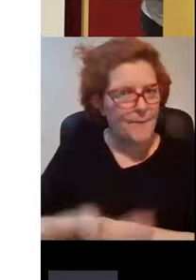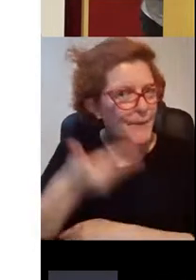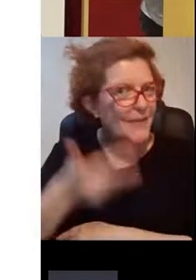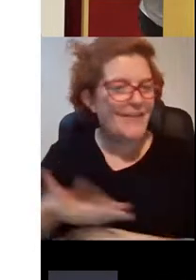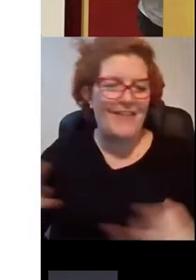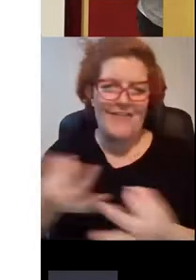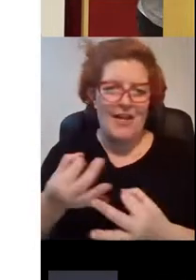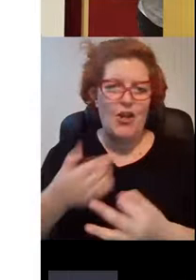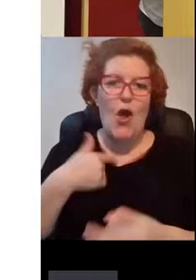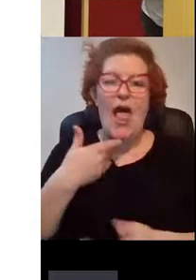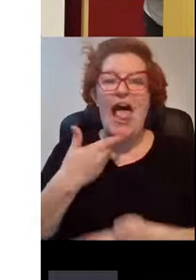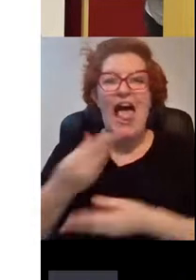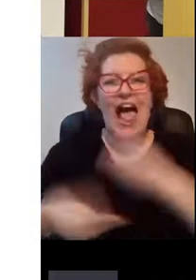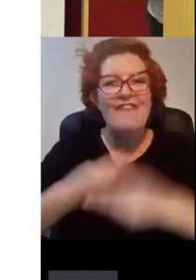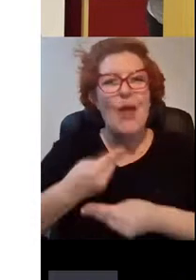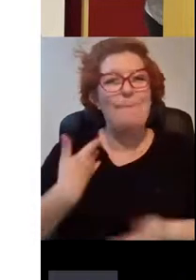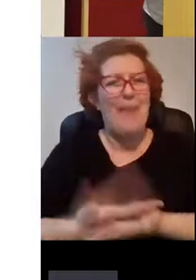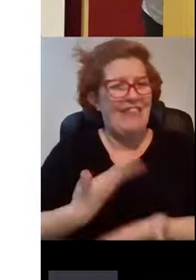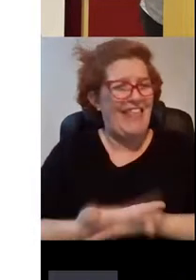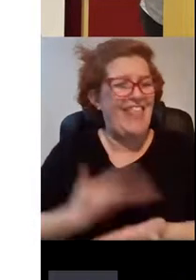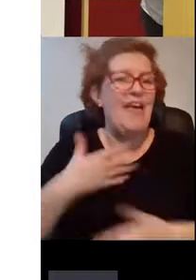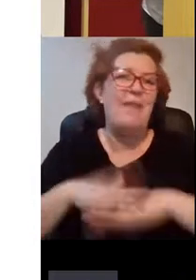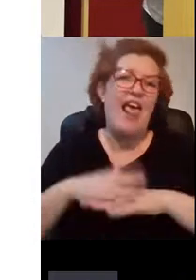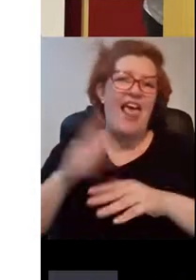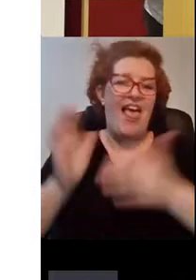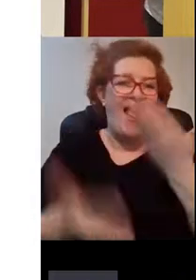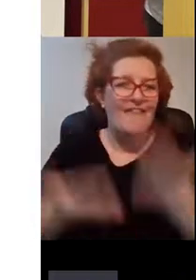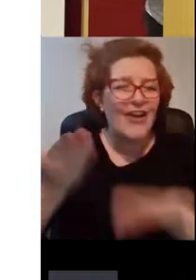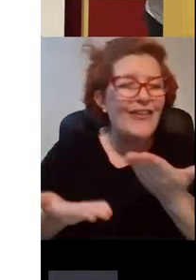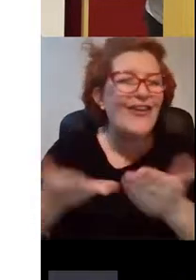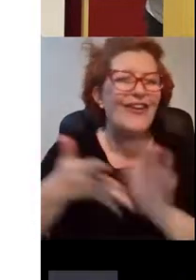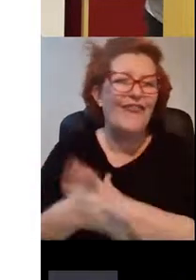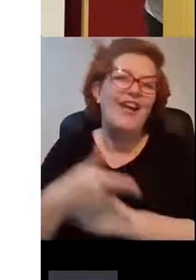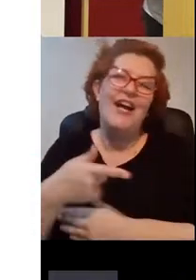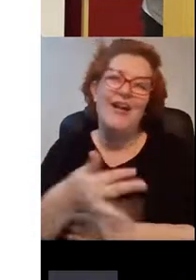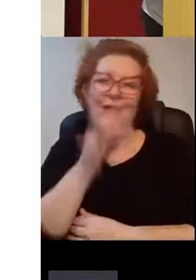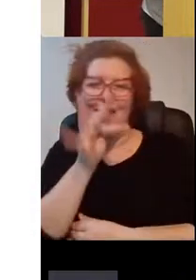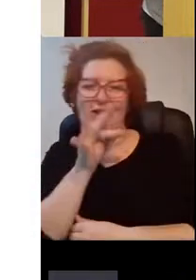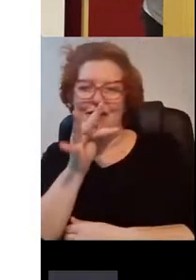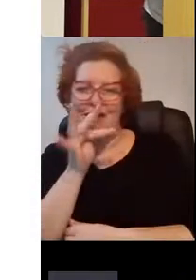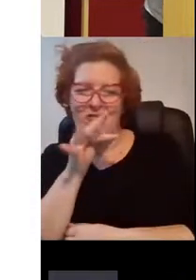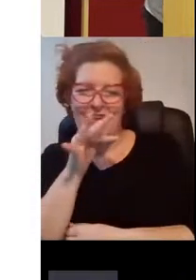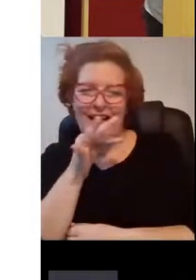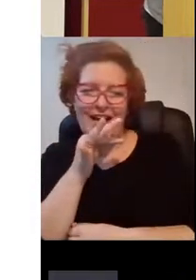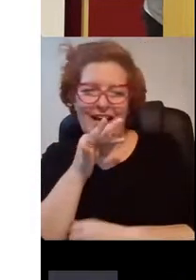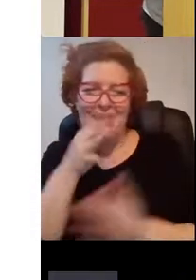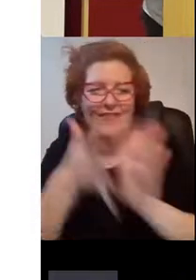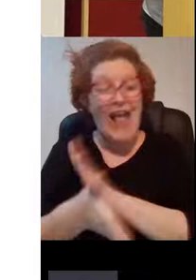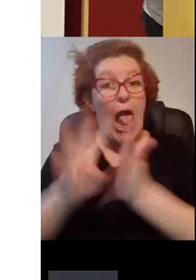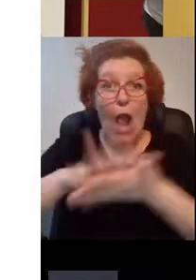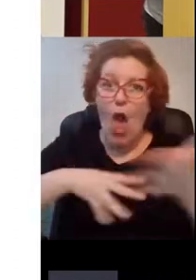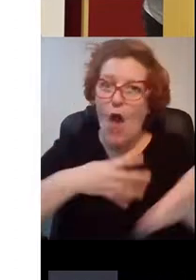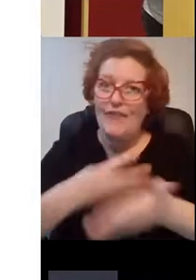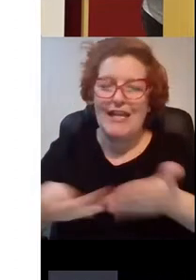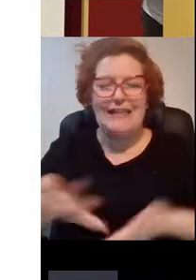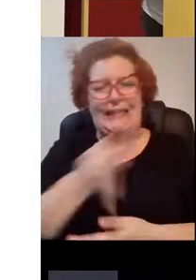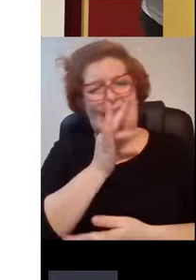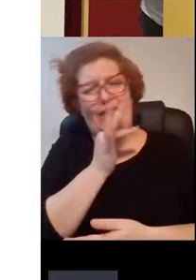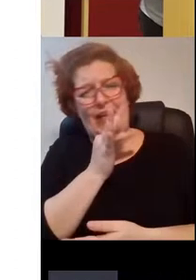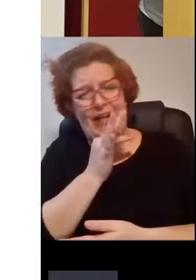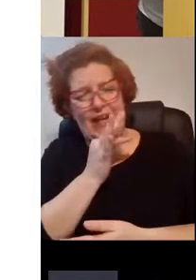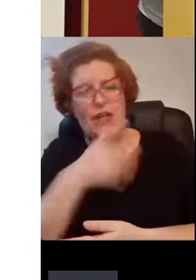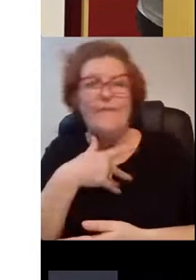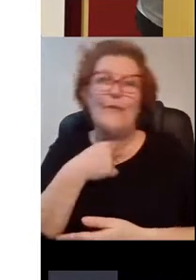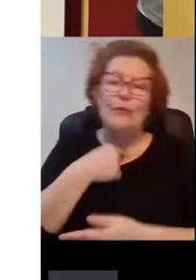de plantillas de evaluación porque creo que son todavía, no llegan a ser rúbricas de evaluación que me